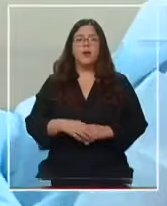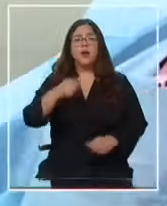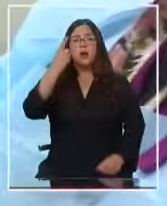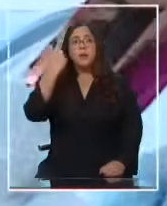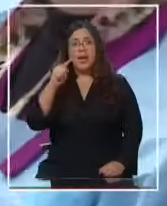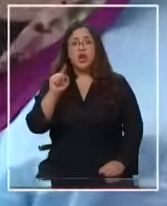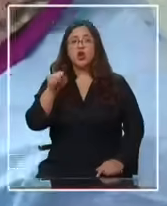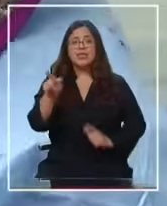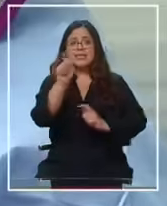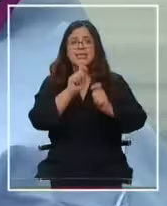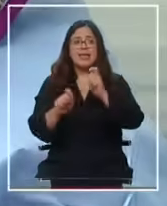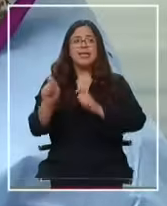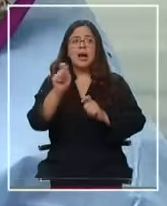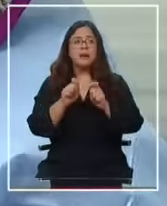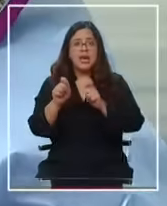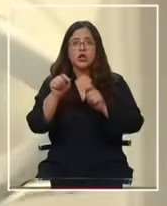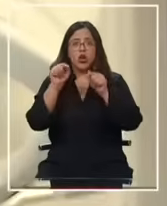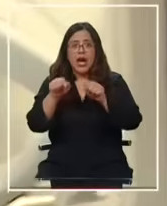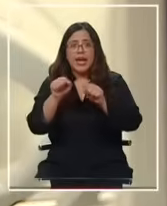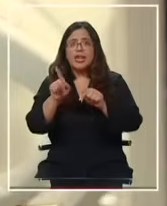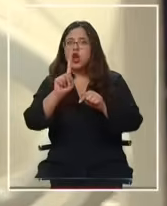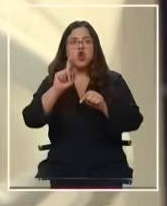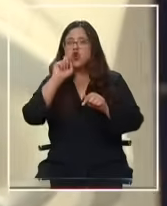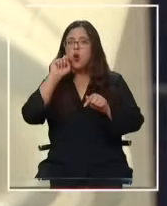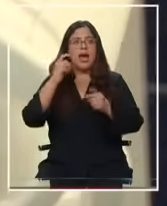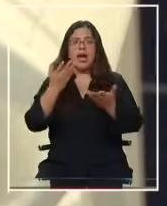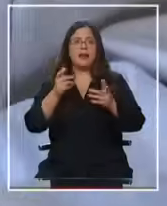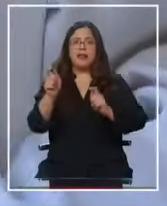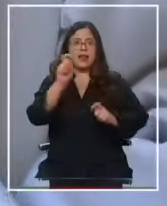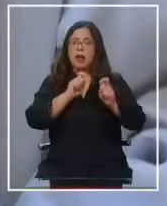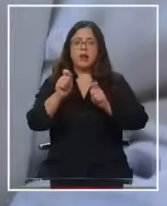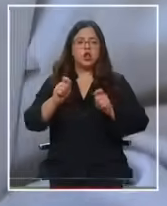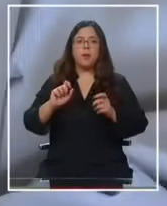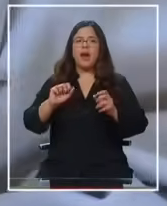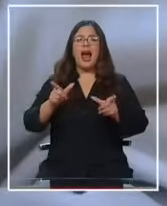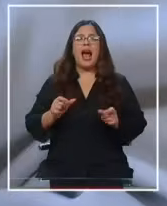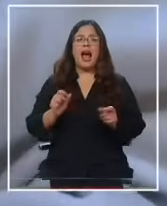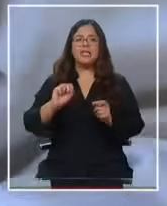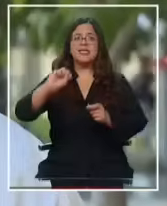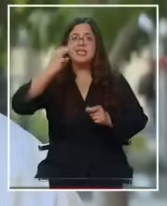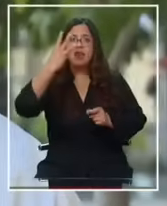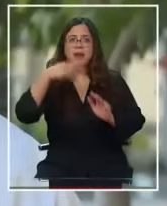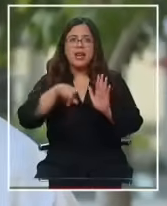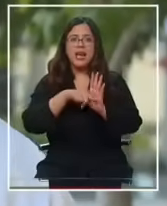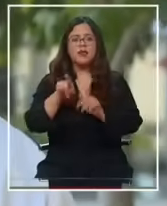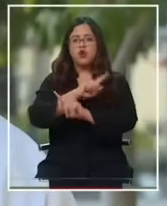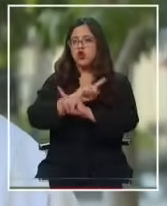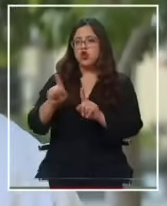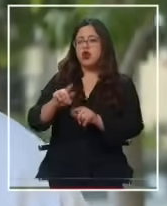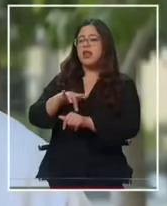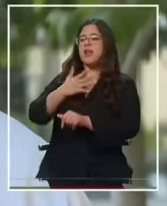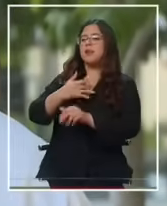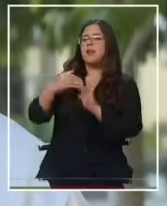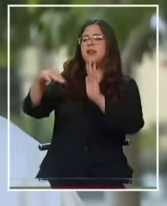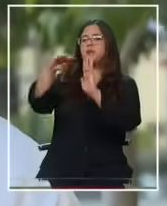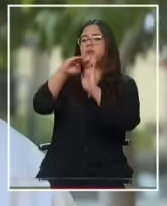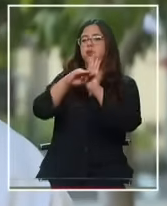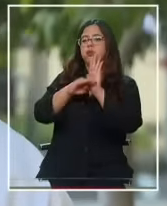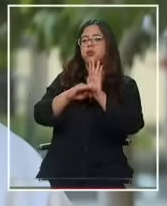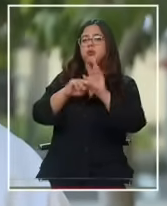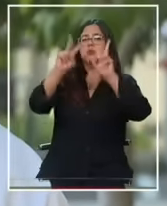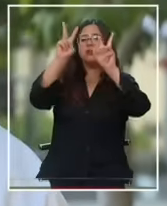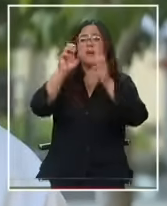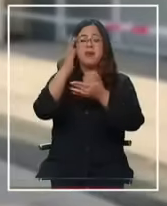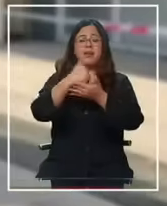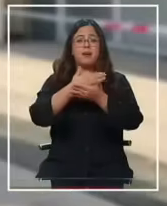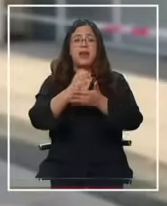Pero este tratamiento no es para el cáncer triple negativo. Lamentablemente, la canasta del plan AUGE de